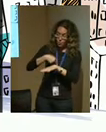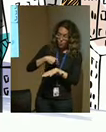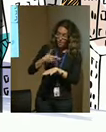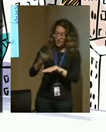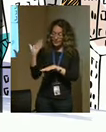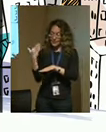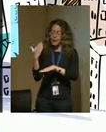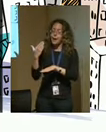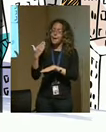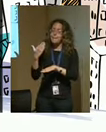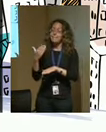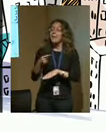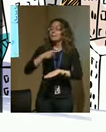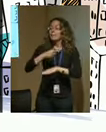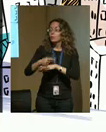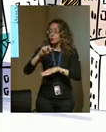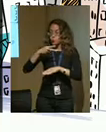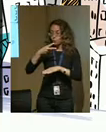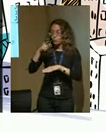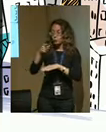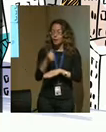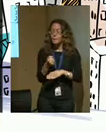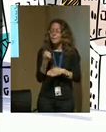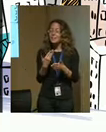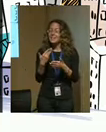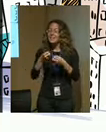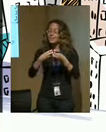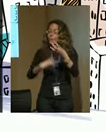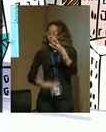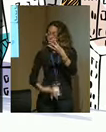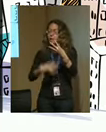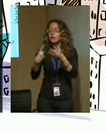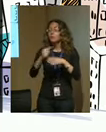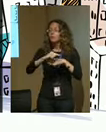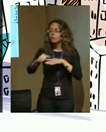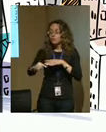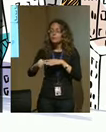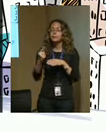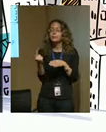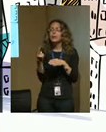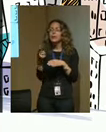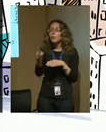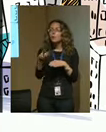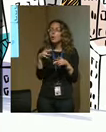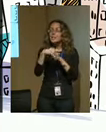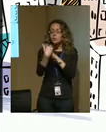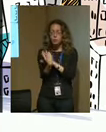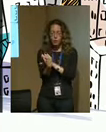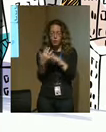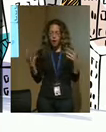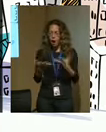mandato, él había pedido un informe a un funcionario cuando hubo un caso muy grande, una discoteca, que murieron más de 300